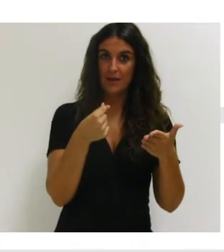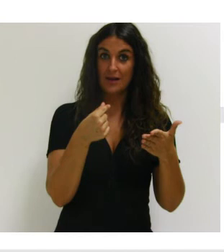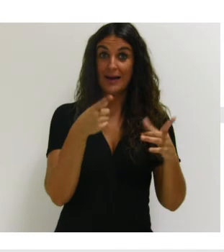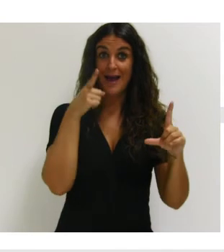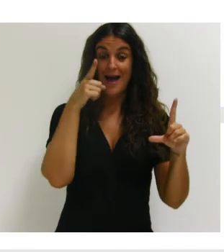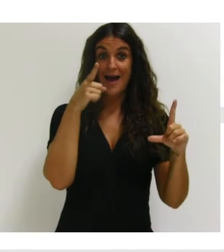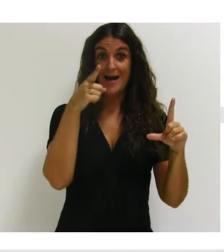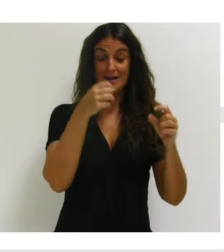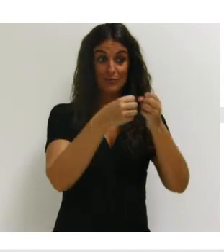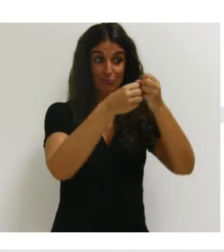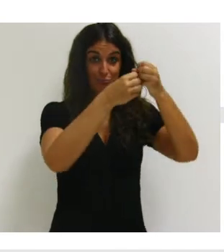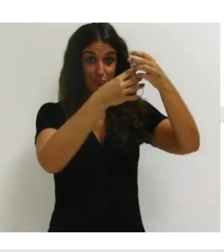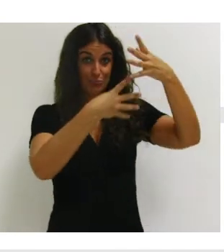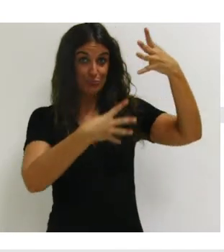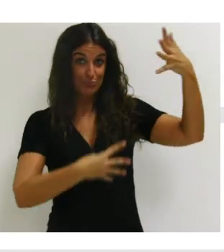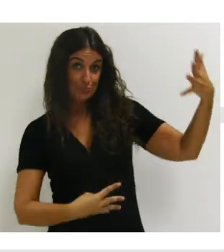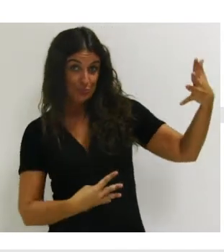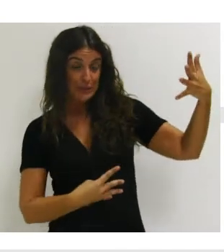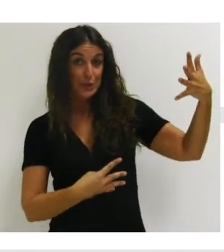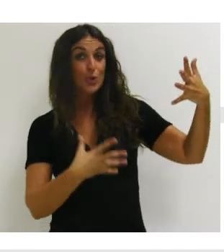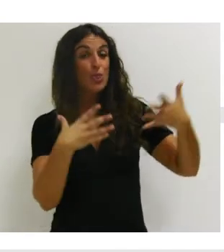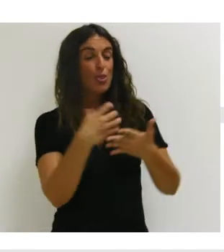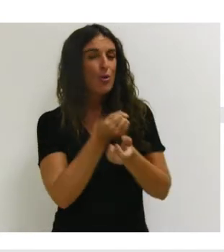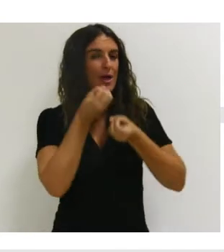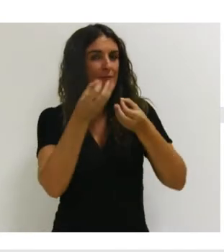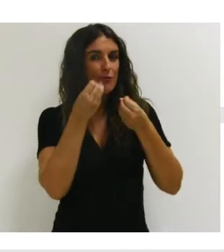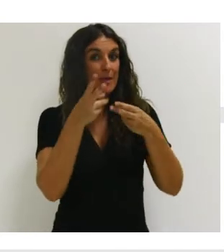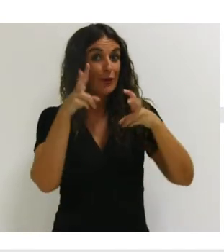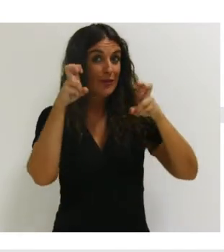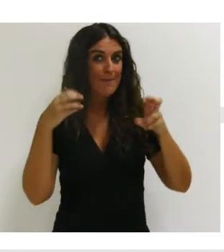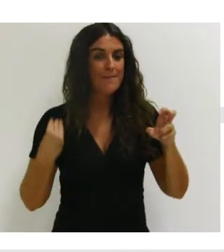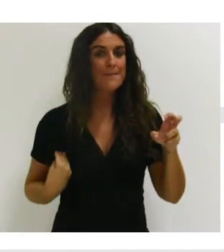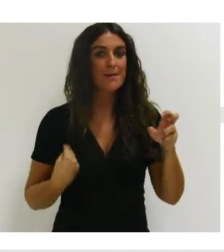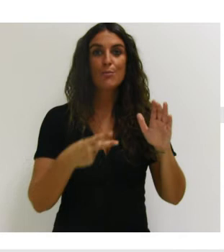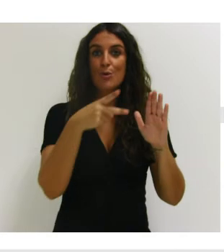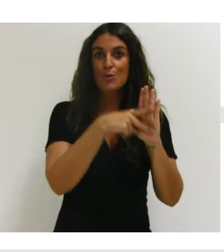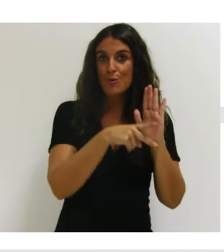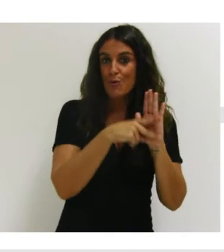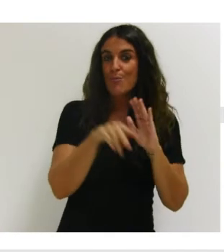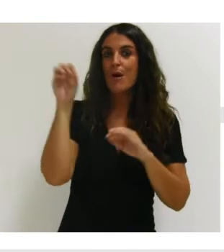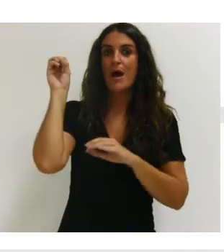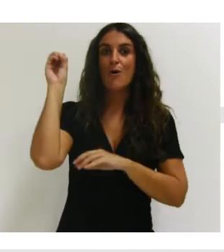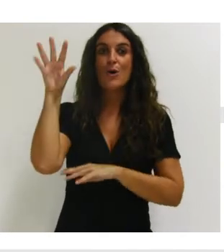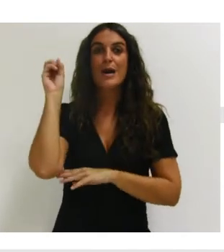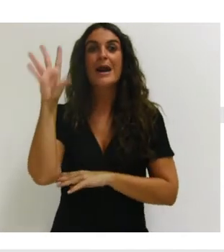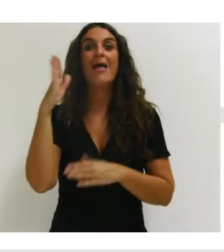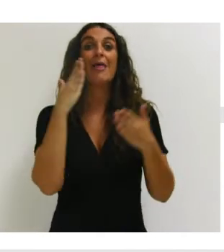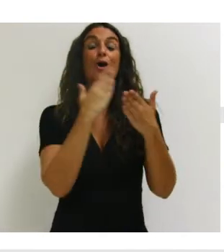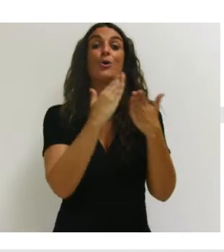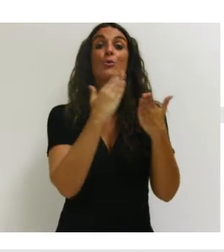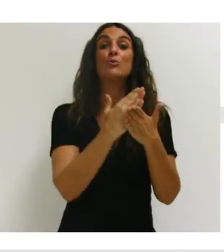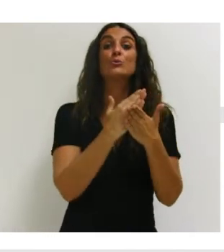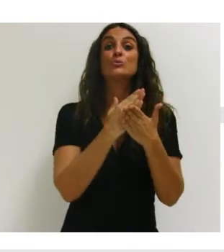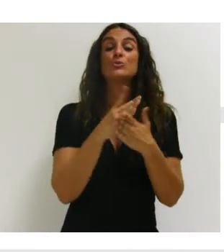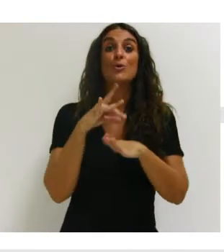tienes todo lo que hay en la página web sobre este tema. Normas, jornadas,